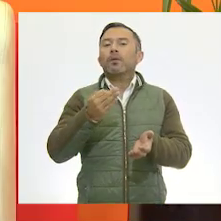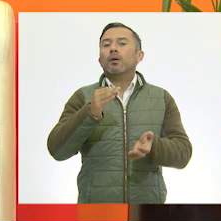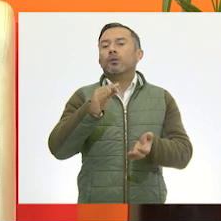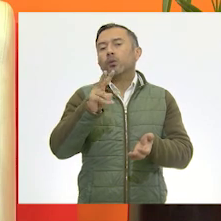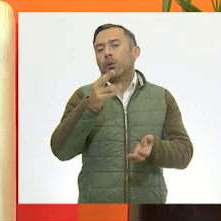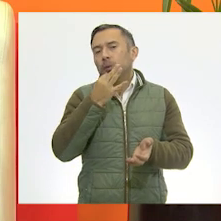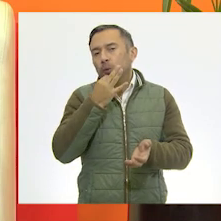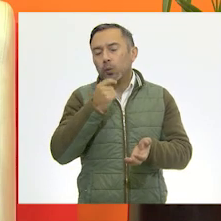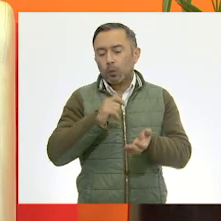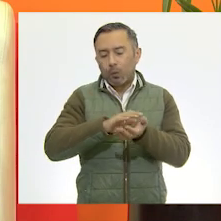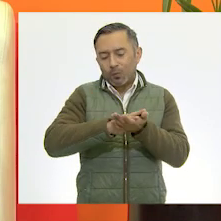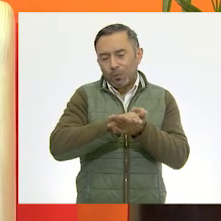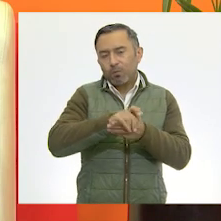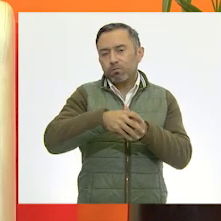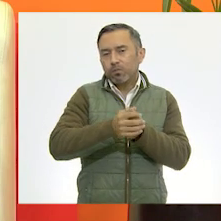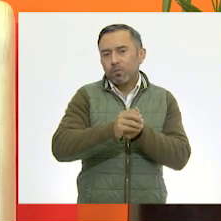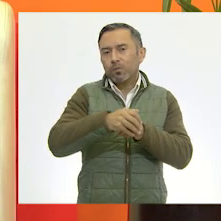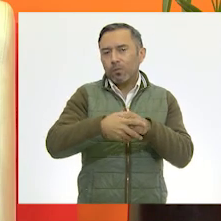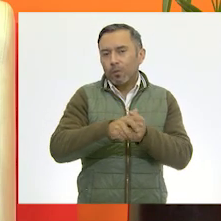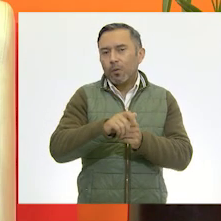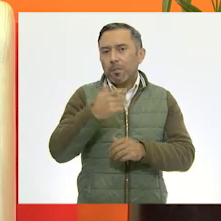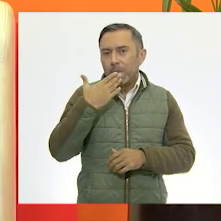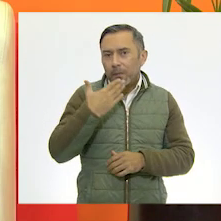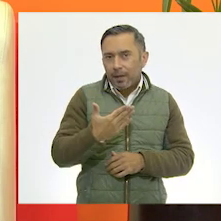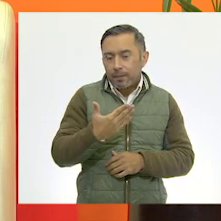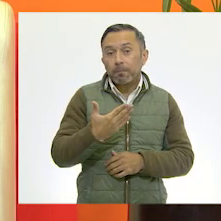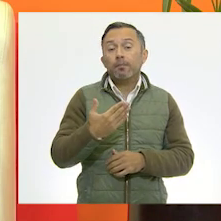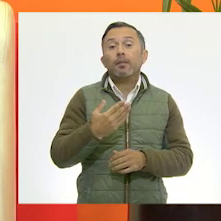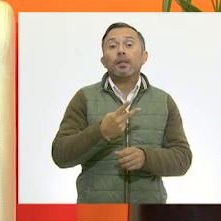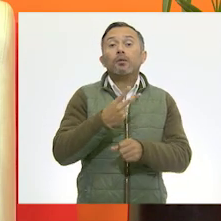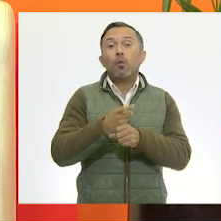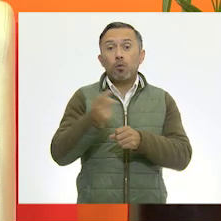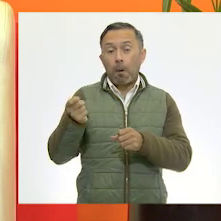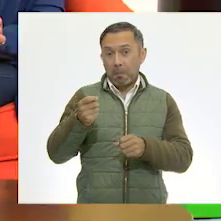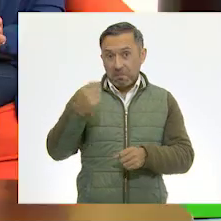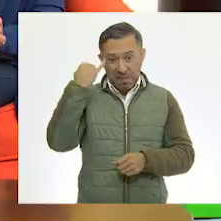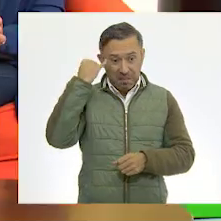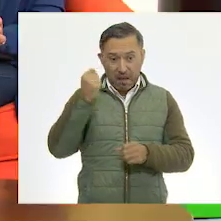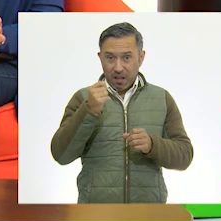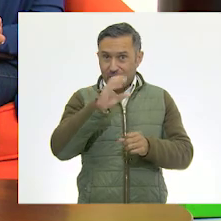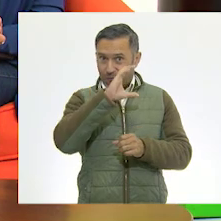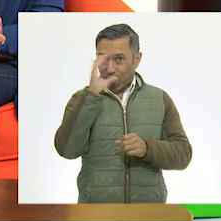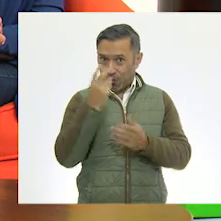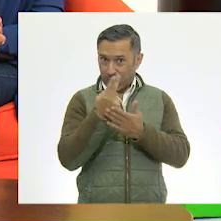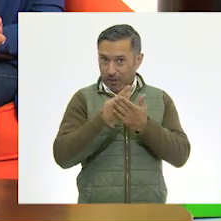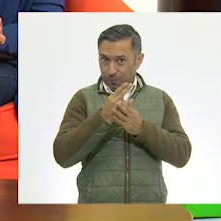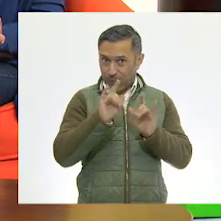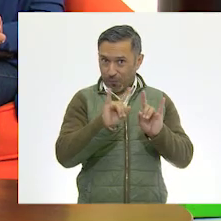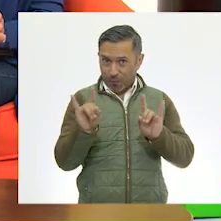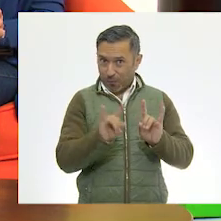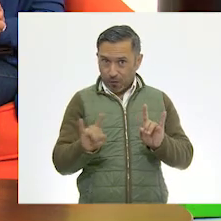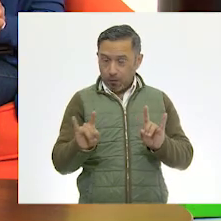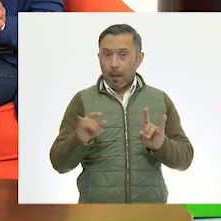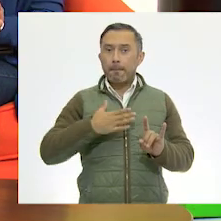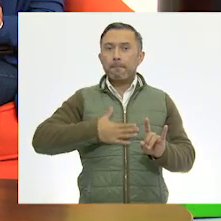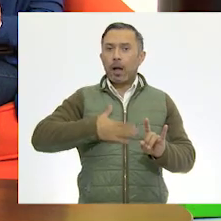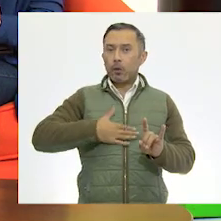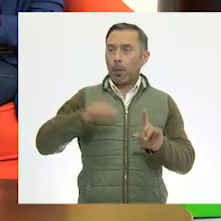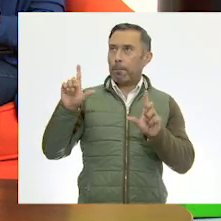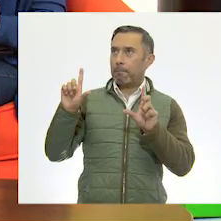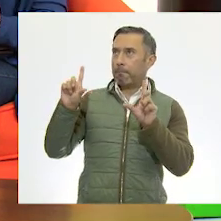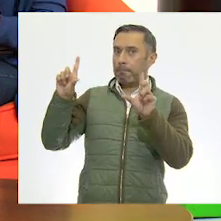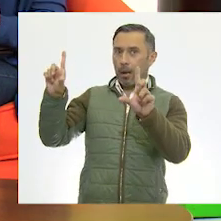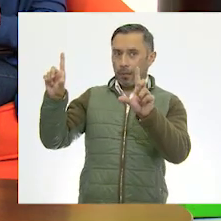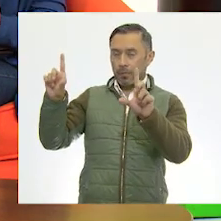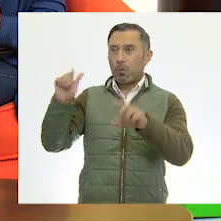pictograma, más bien esta secuencia de acciones, la puedes pegar en tu baño para que el niño ya lo pueda hacer de manera autónoma. Ahora, no solo